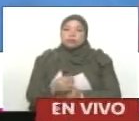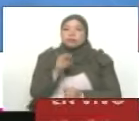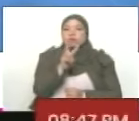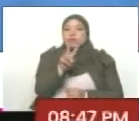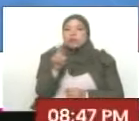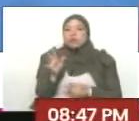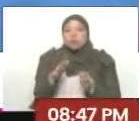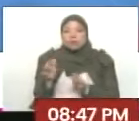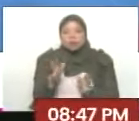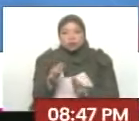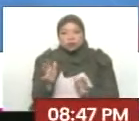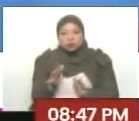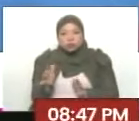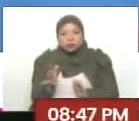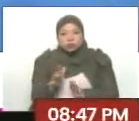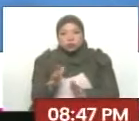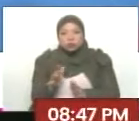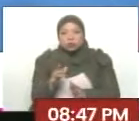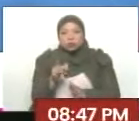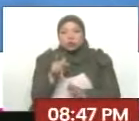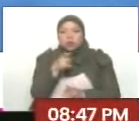21 de marzo, Moscú,